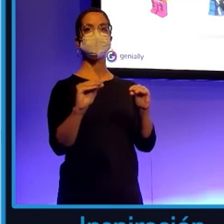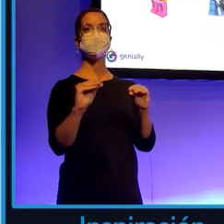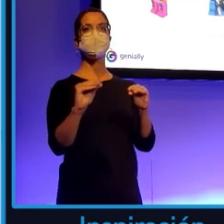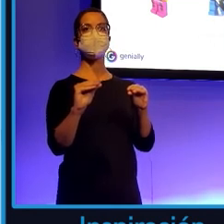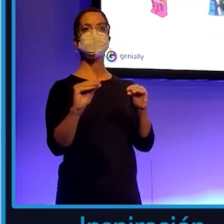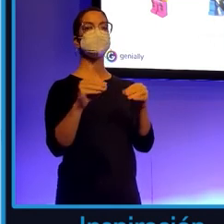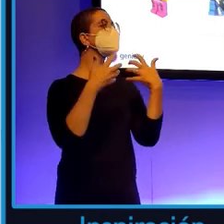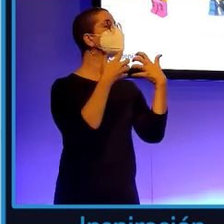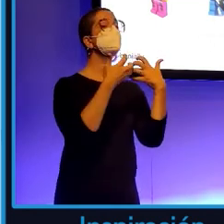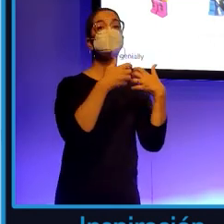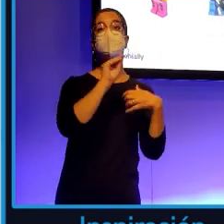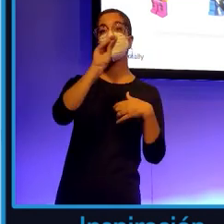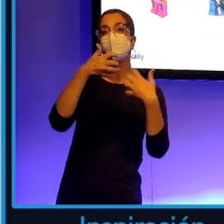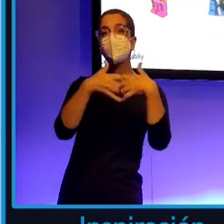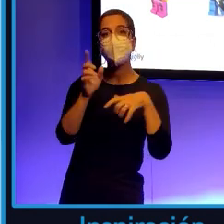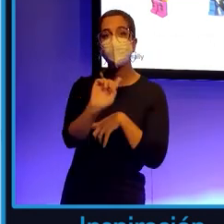no funciona